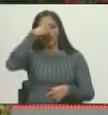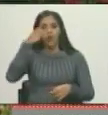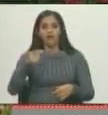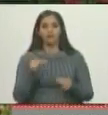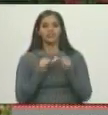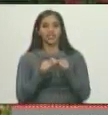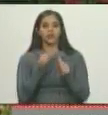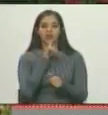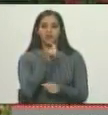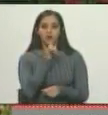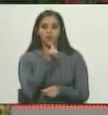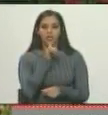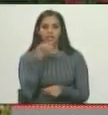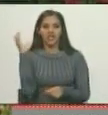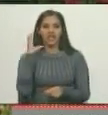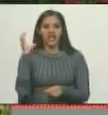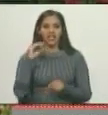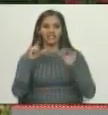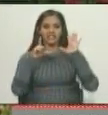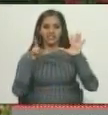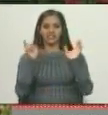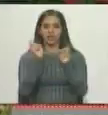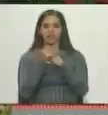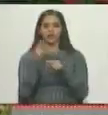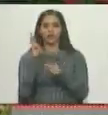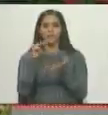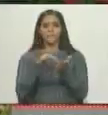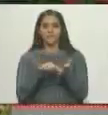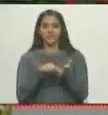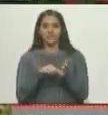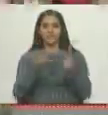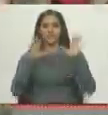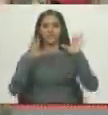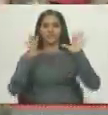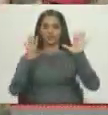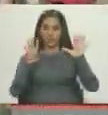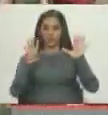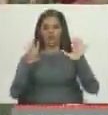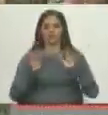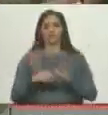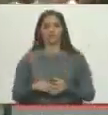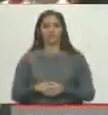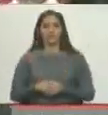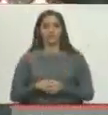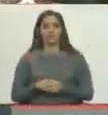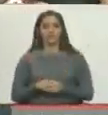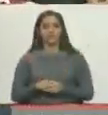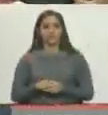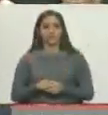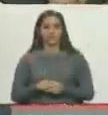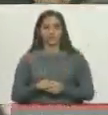Seguiremos informando. Caracas, 7 de agosto de 2019.